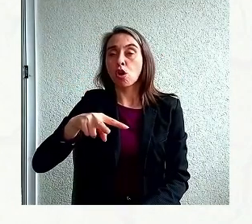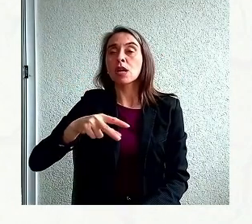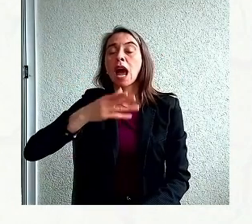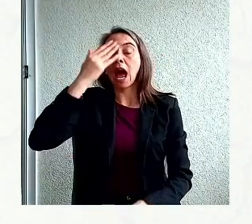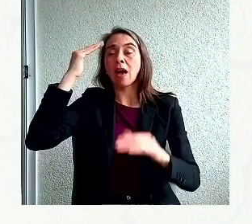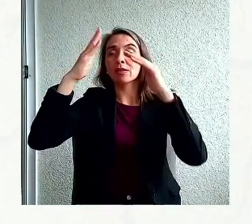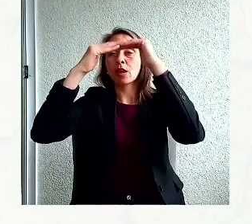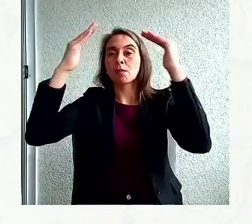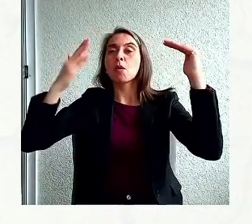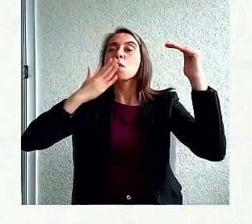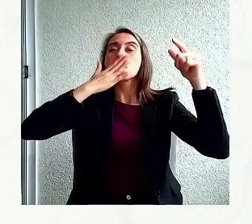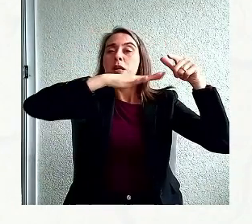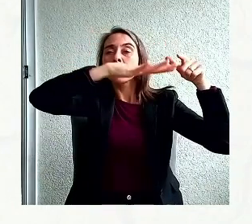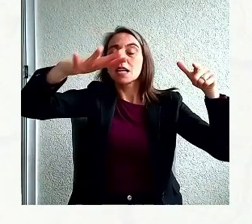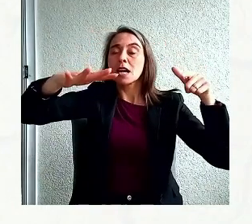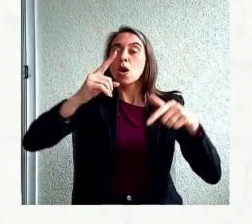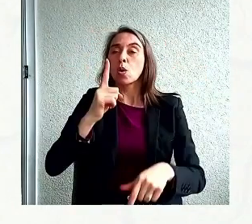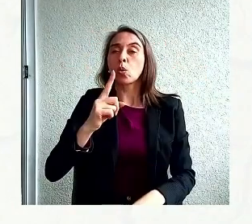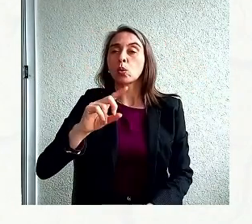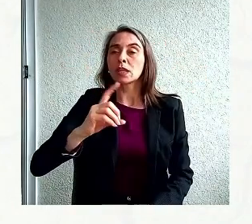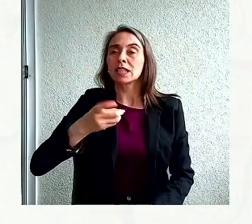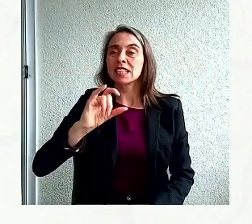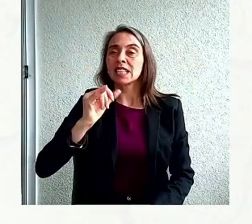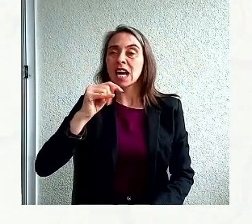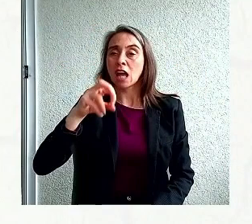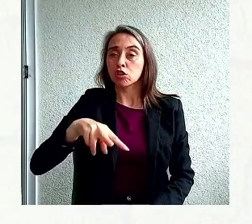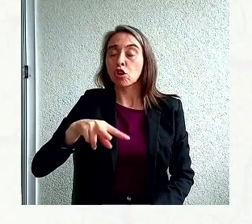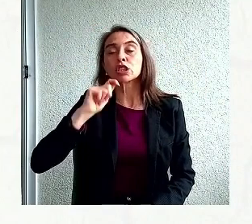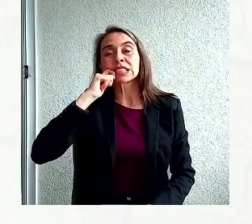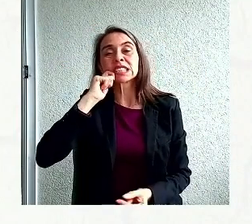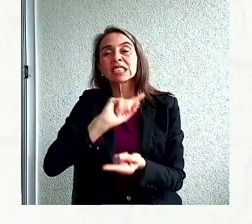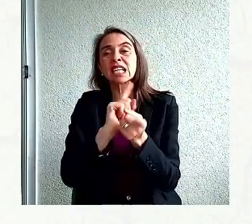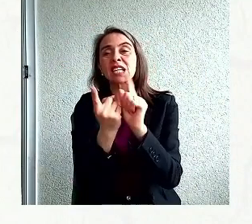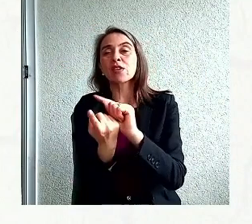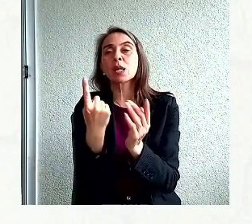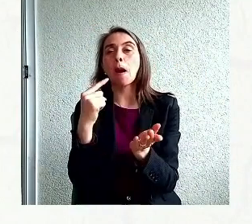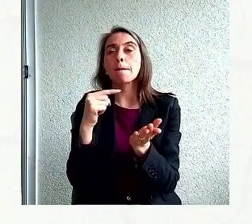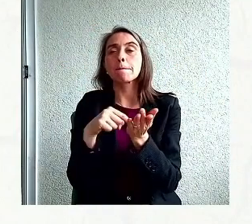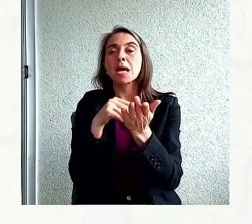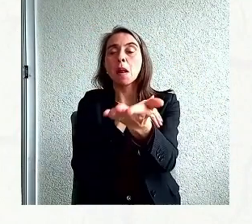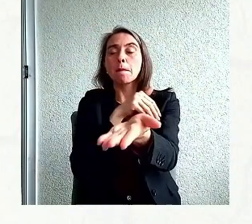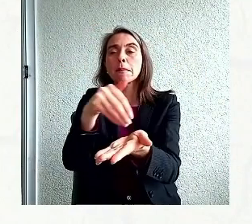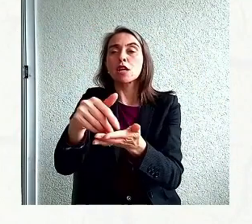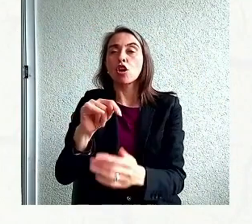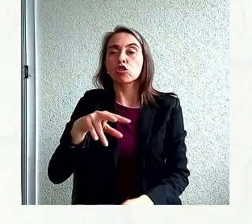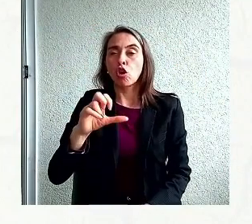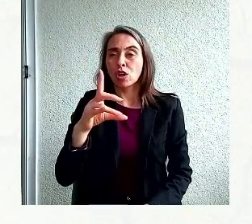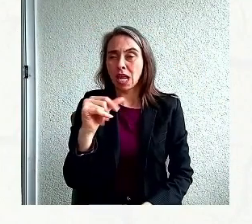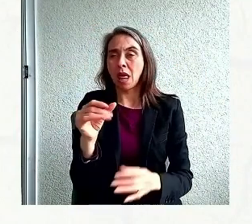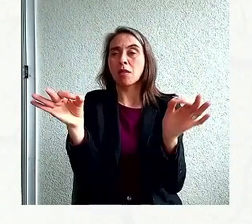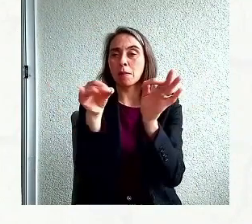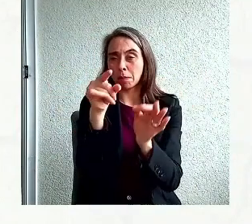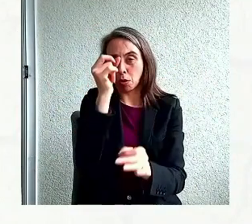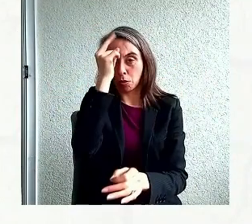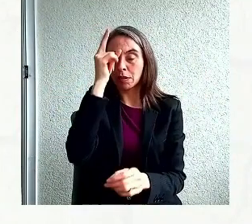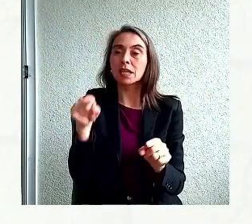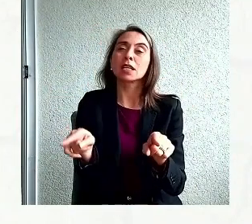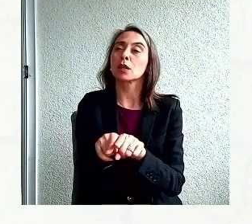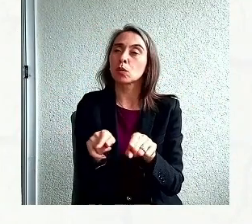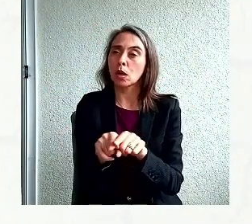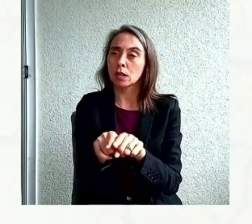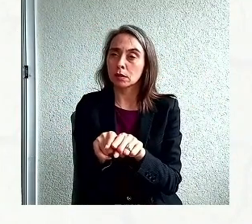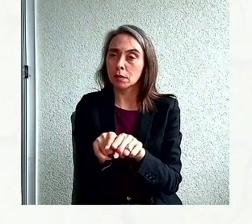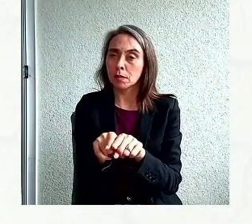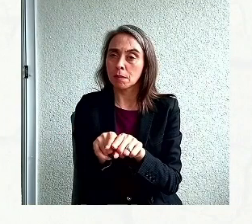decir, prácticamente, para ponerlo en contexto, es como ahí puse un pedacito de hielo que iría desde